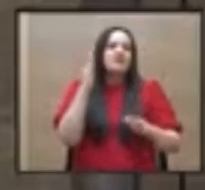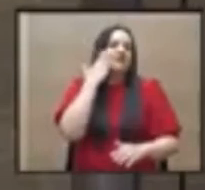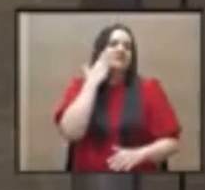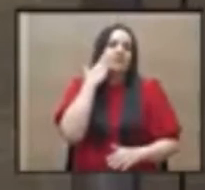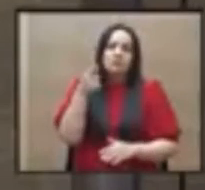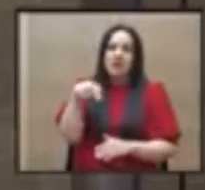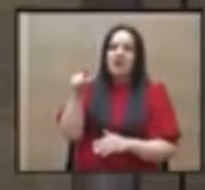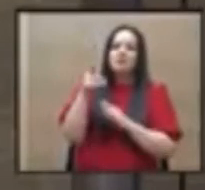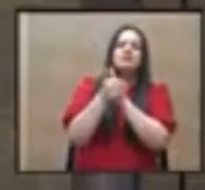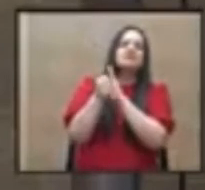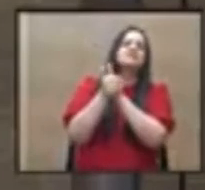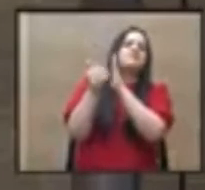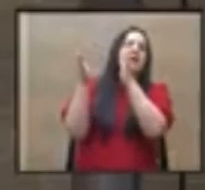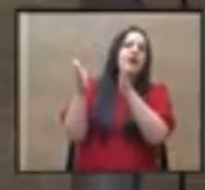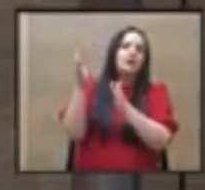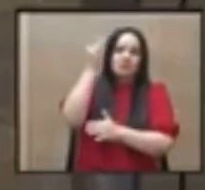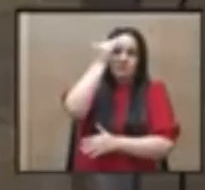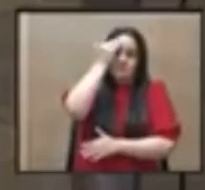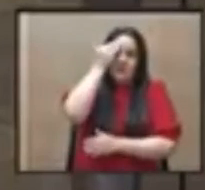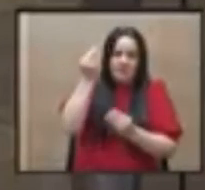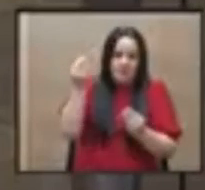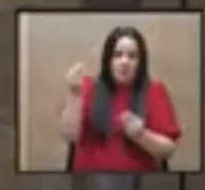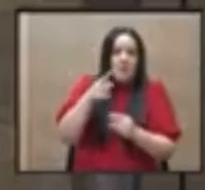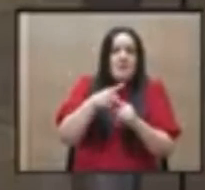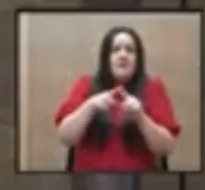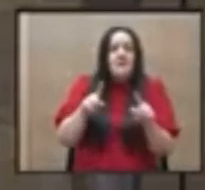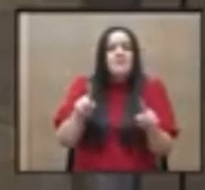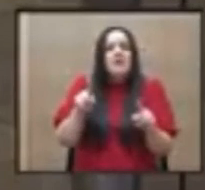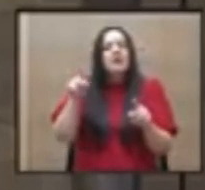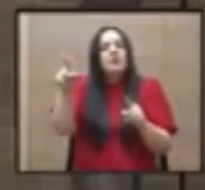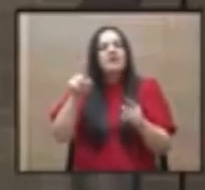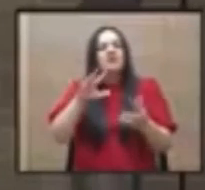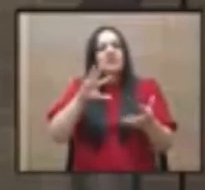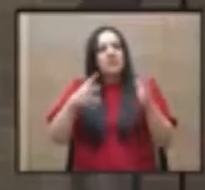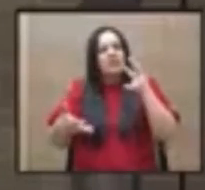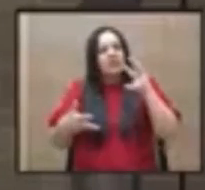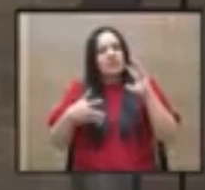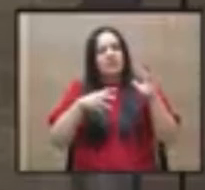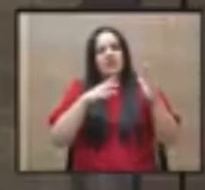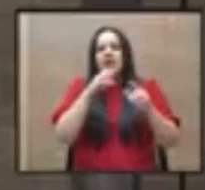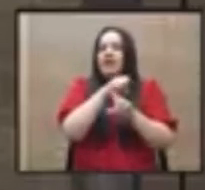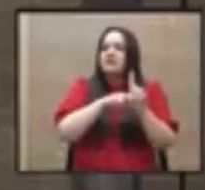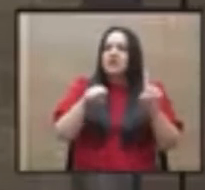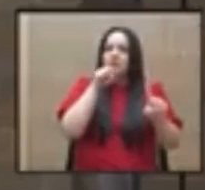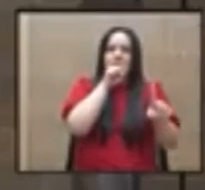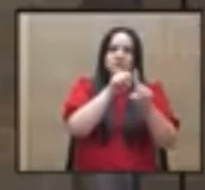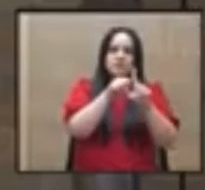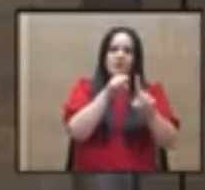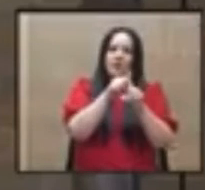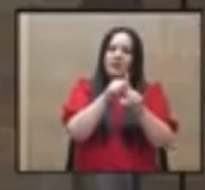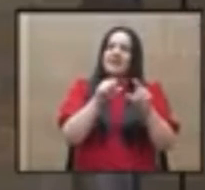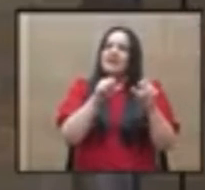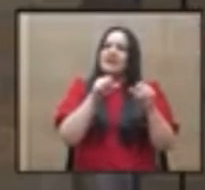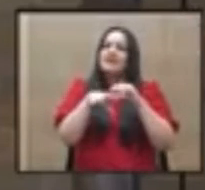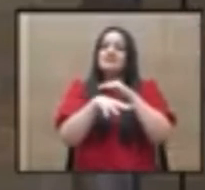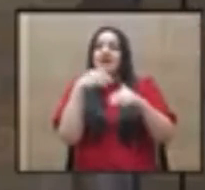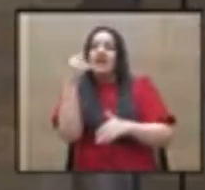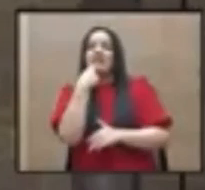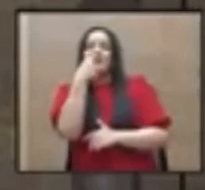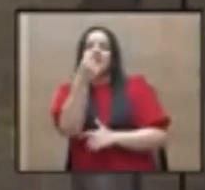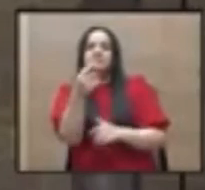expertísimos, en donde distorsionan en su totalidad la situación y salen a decir que